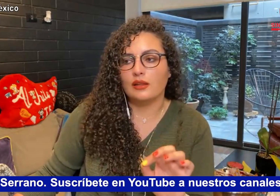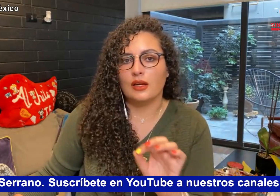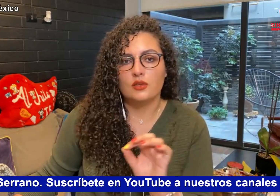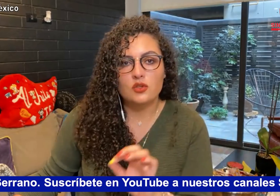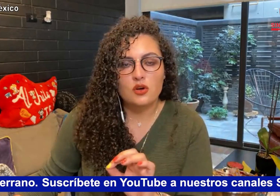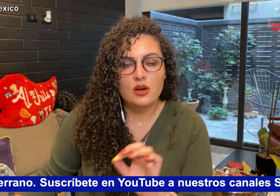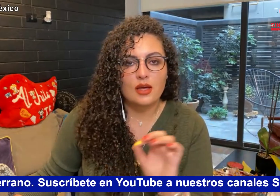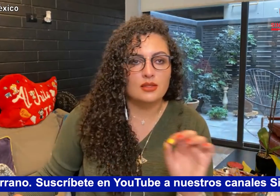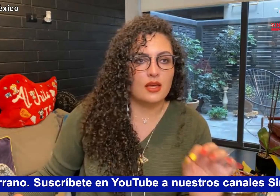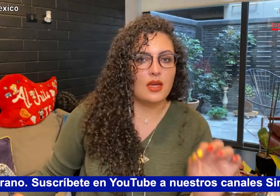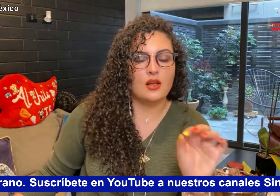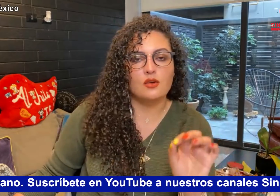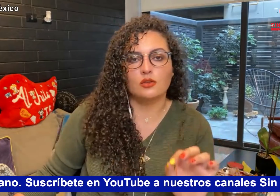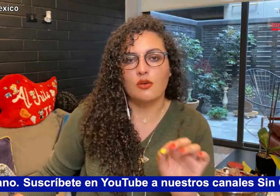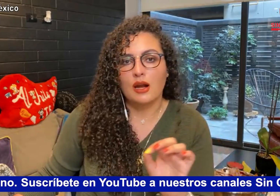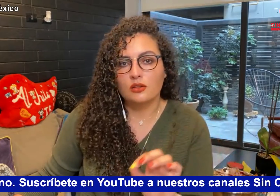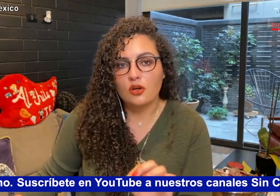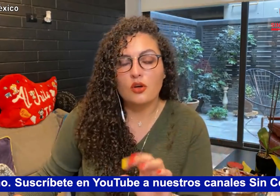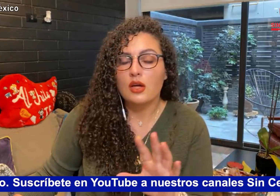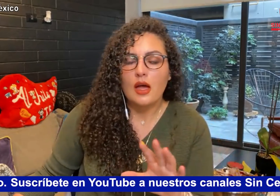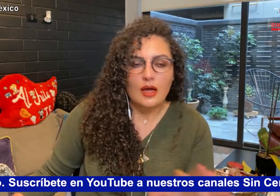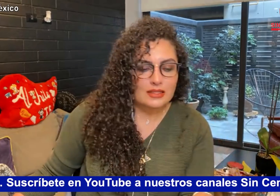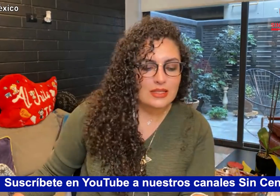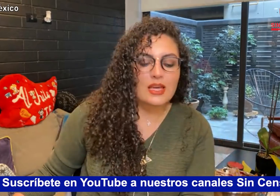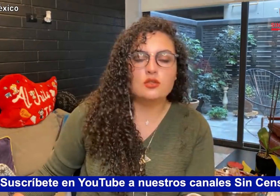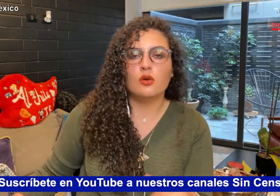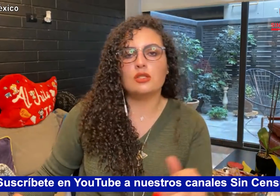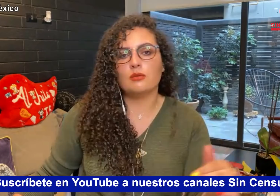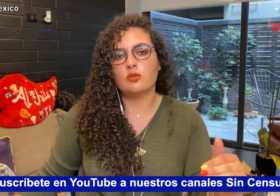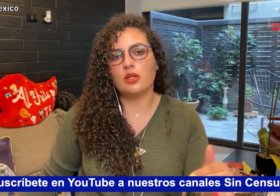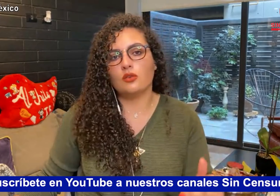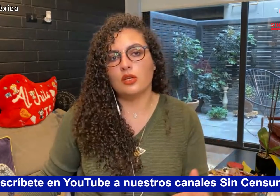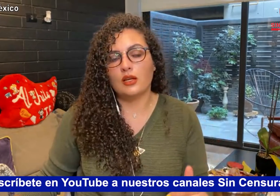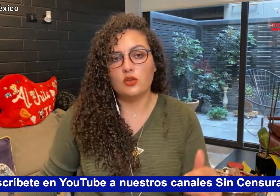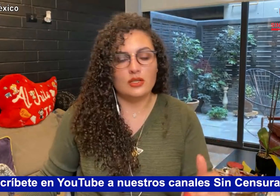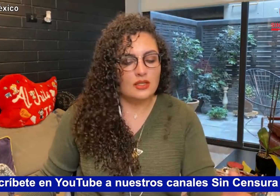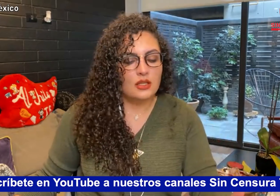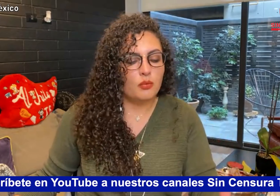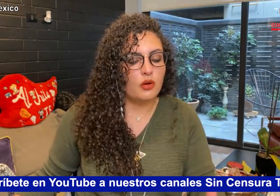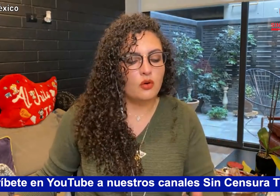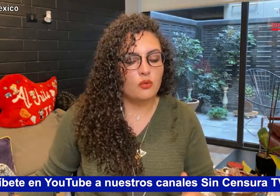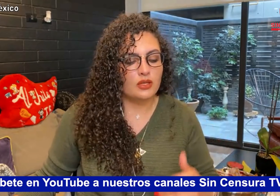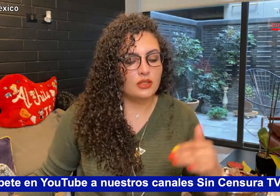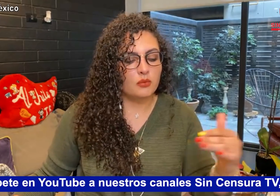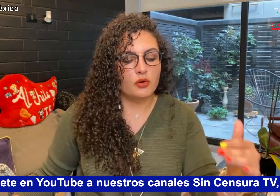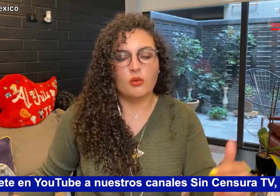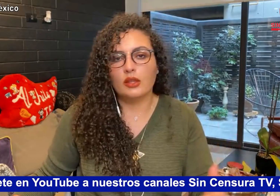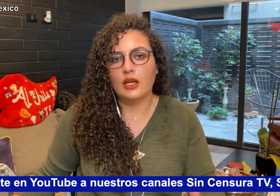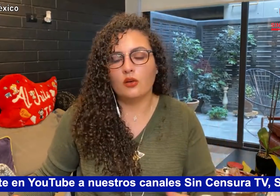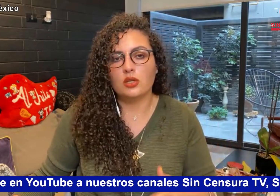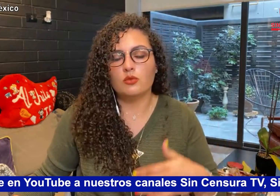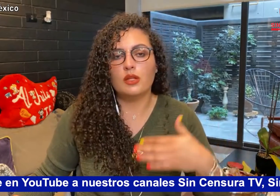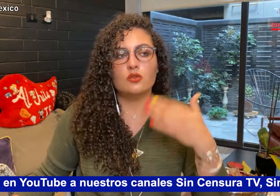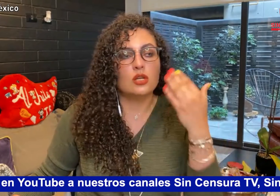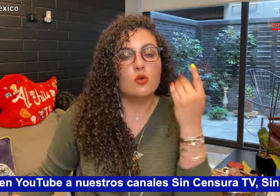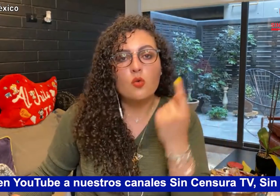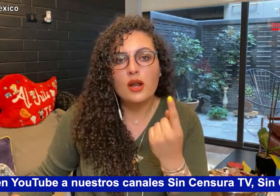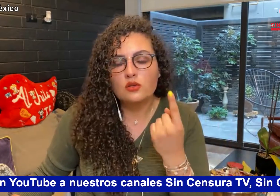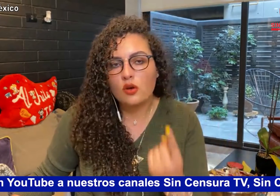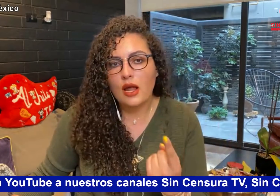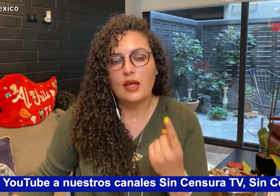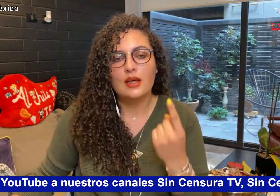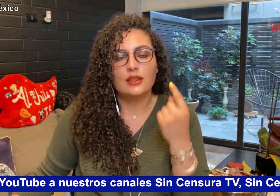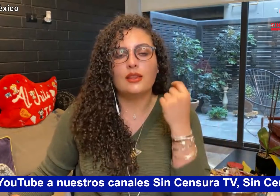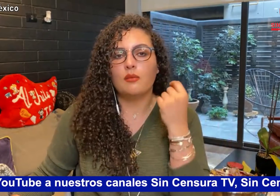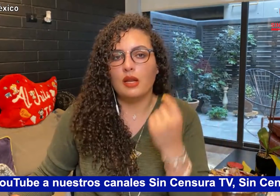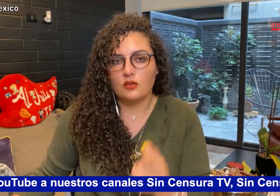una alteración, es que quieren controlar todo. Si esto lo estamos viendo sin acciones, si este tipo de columnas, si este tipo de comentarios lo estamos viendo sin una